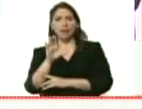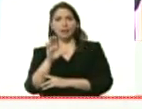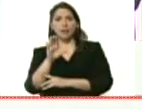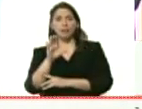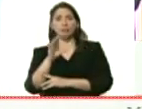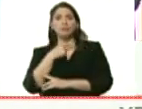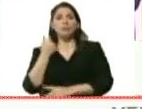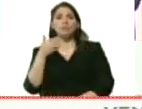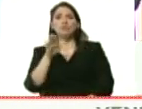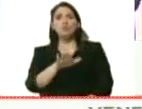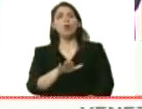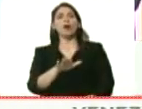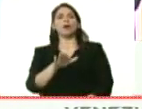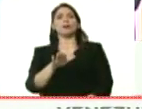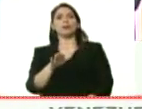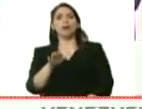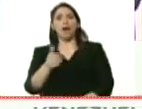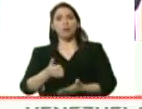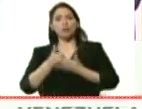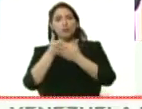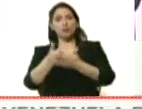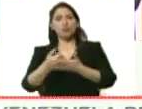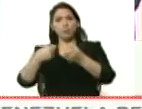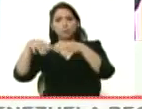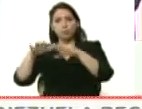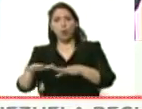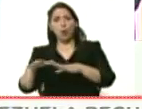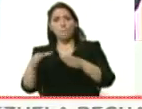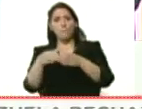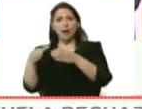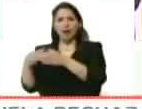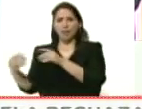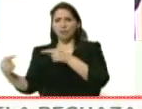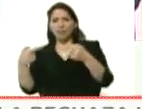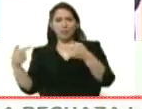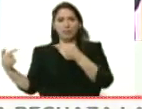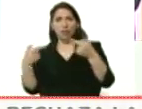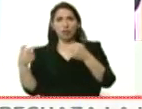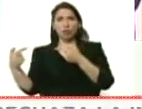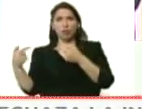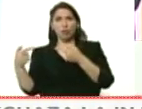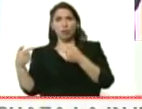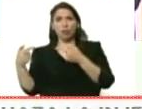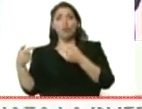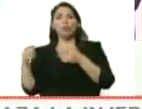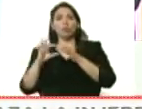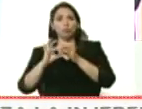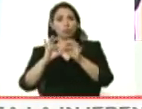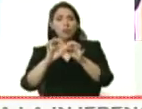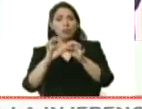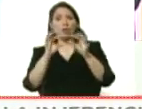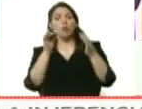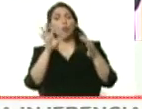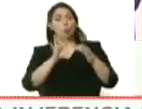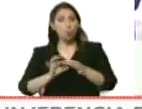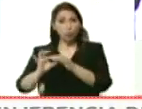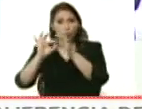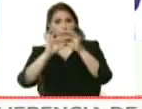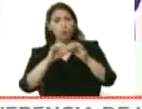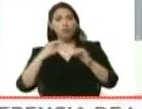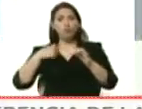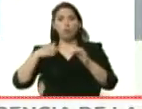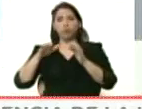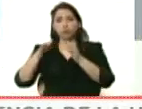contribuye para que cesen los partidos y se consolide la unión, yo bajaré tranquilo al sepulcro. Fin de la cita.